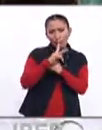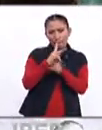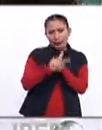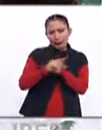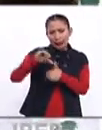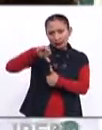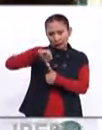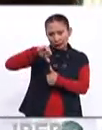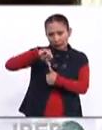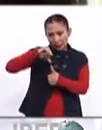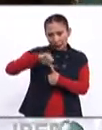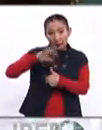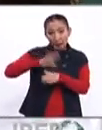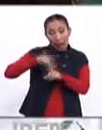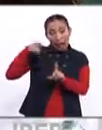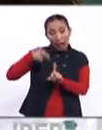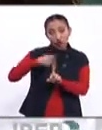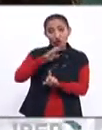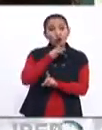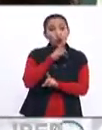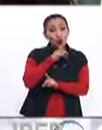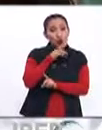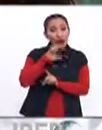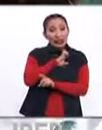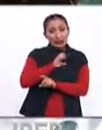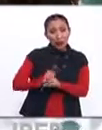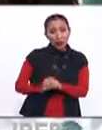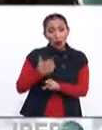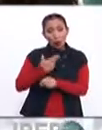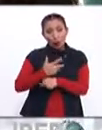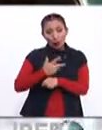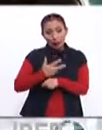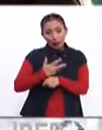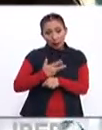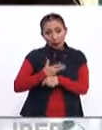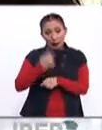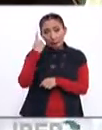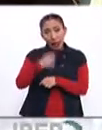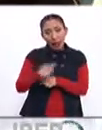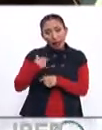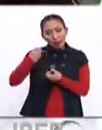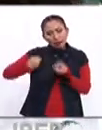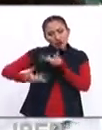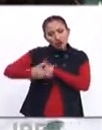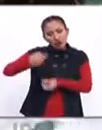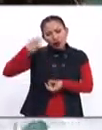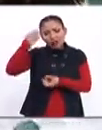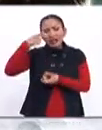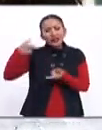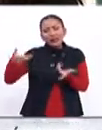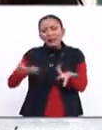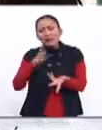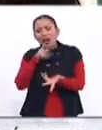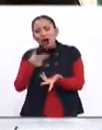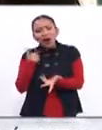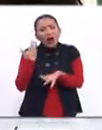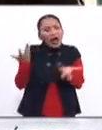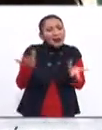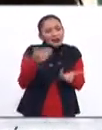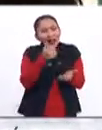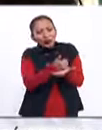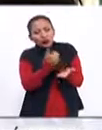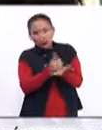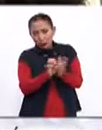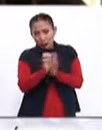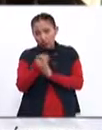de Centroamérica, principalmente con Honduras, con El Salvador y con Guatemala, para compartir con ellos experiencias y mejores prácticas.